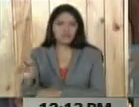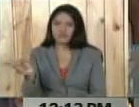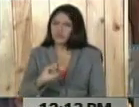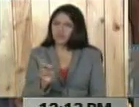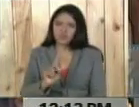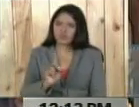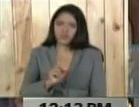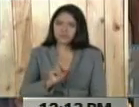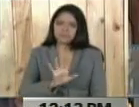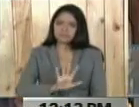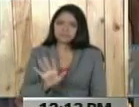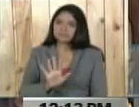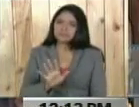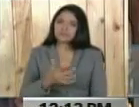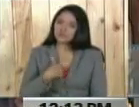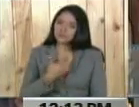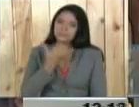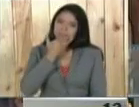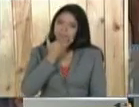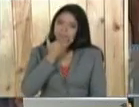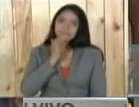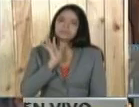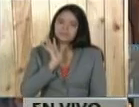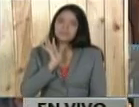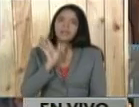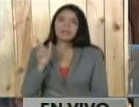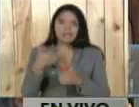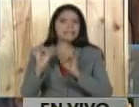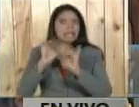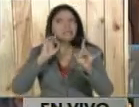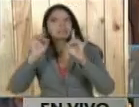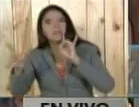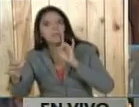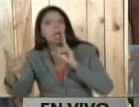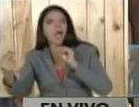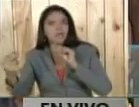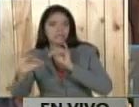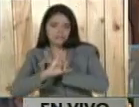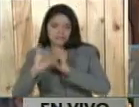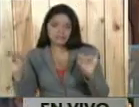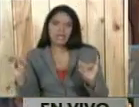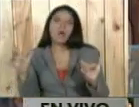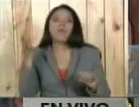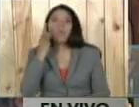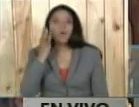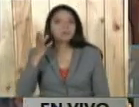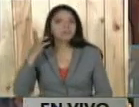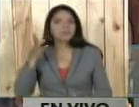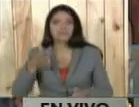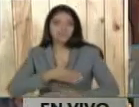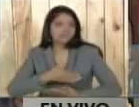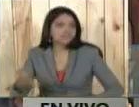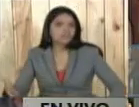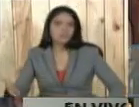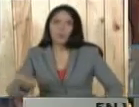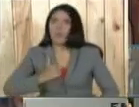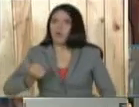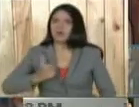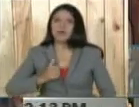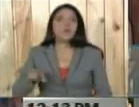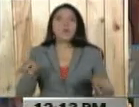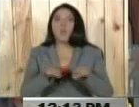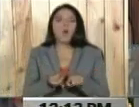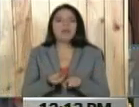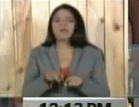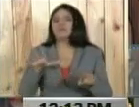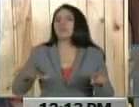asistir y la he llamado, he conversado con ella y está presta, así como todo el Consejo